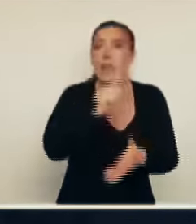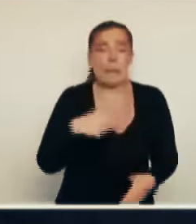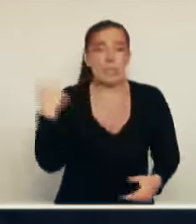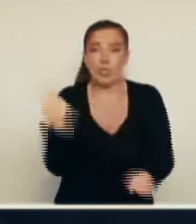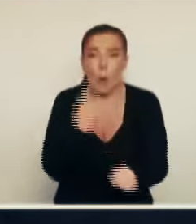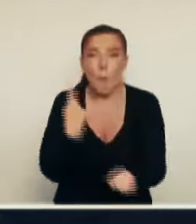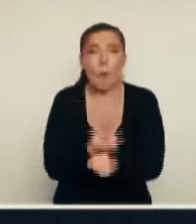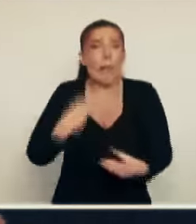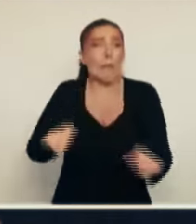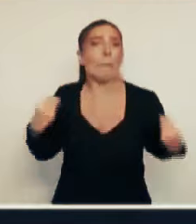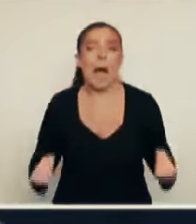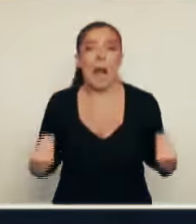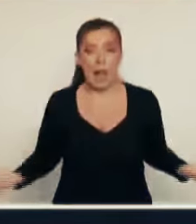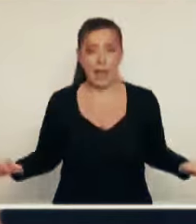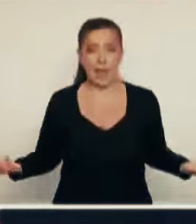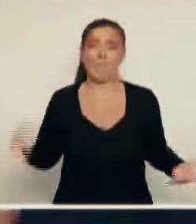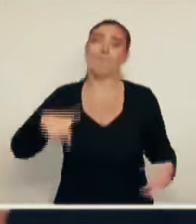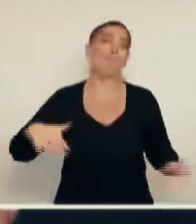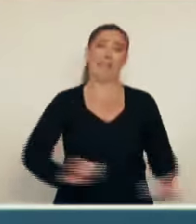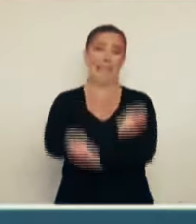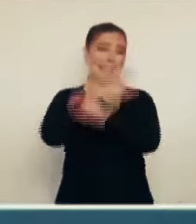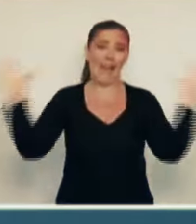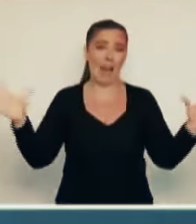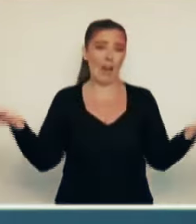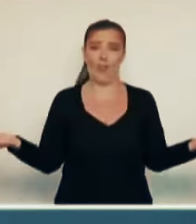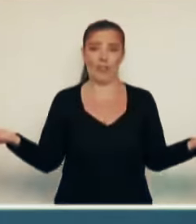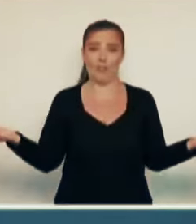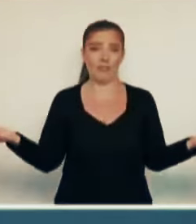sirve? Esto es muy claro.